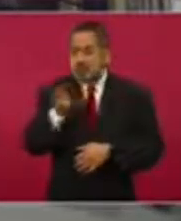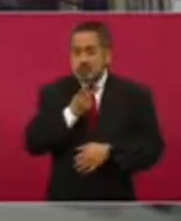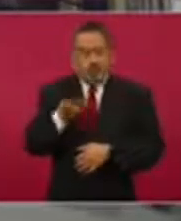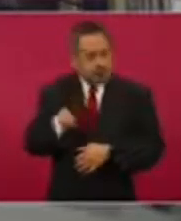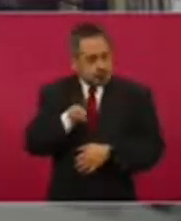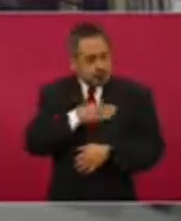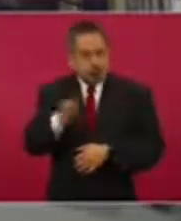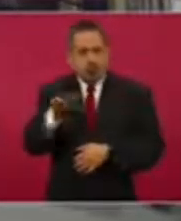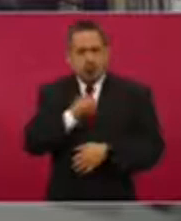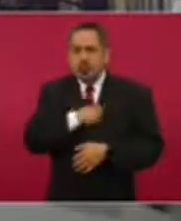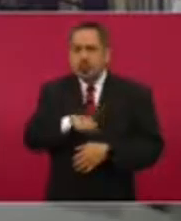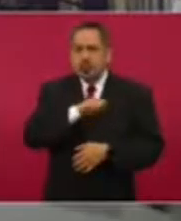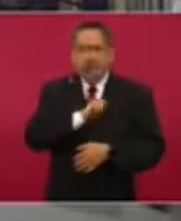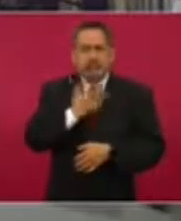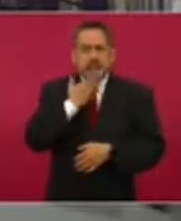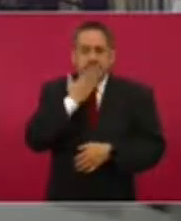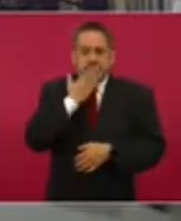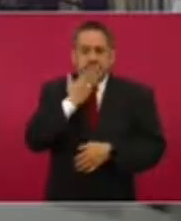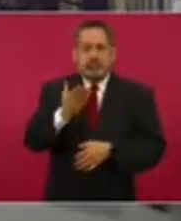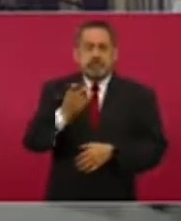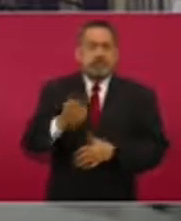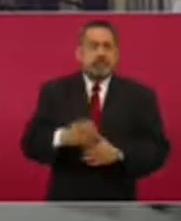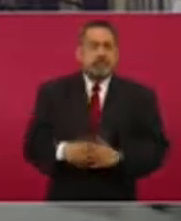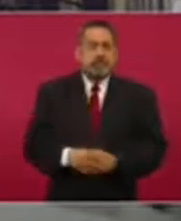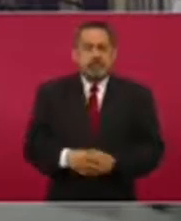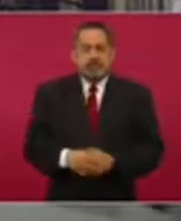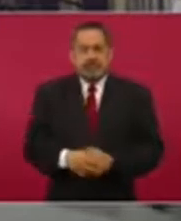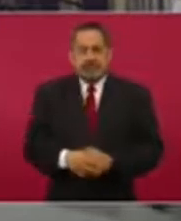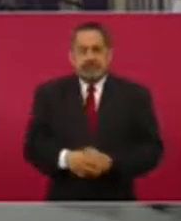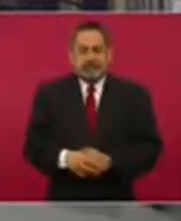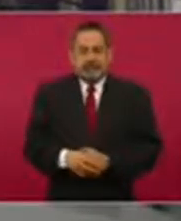los resultados, por lo que mande.